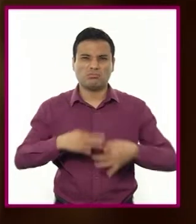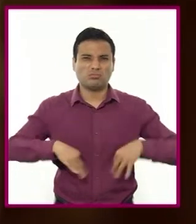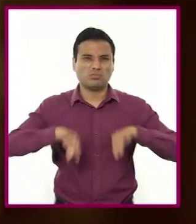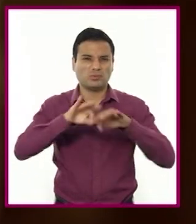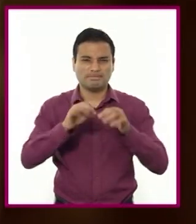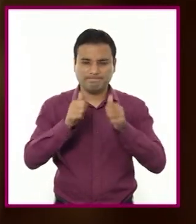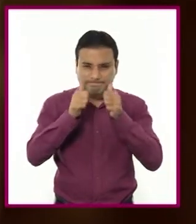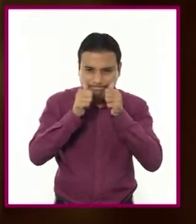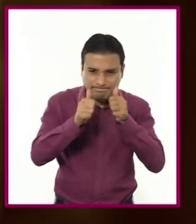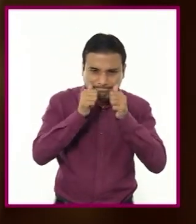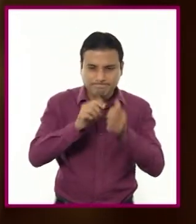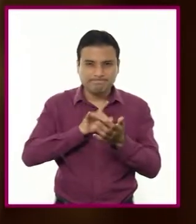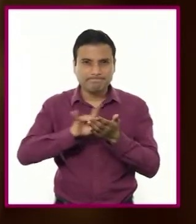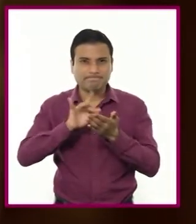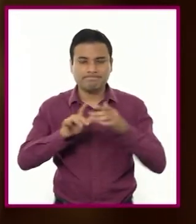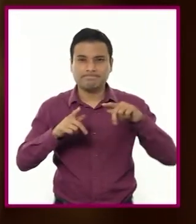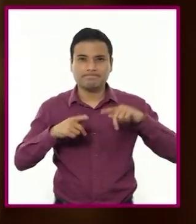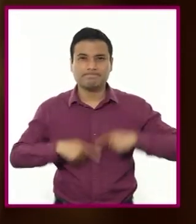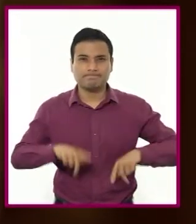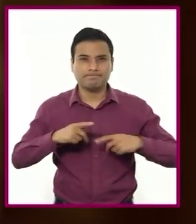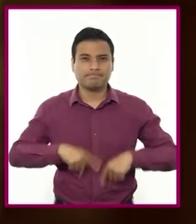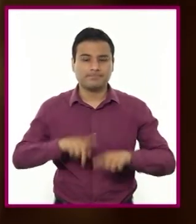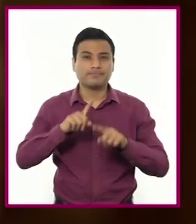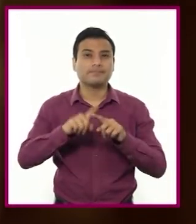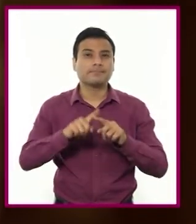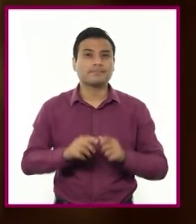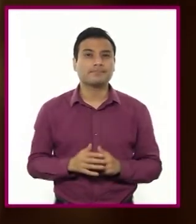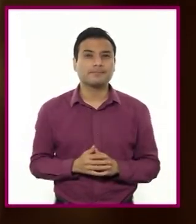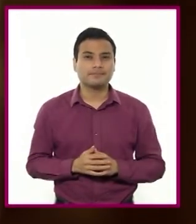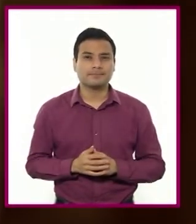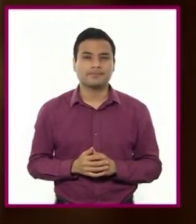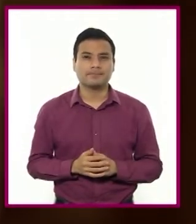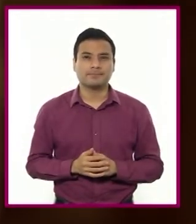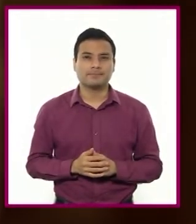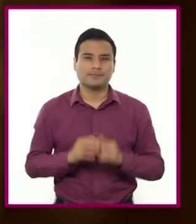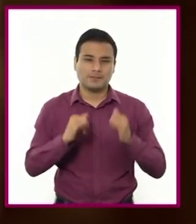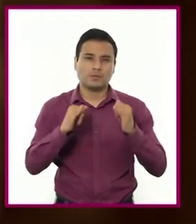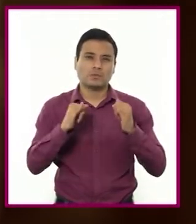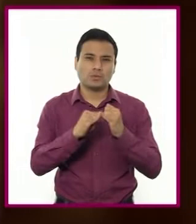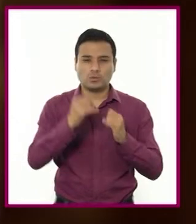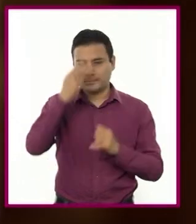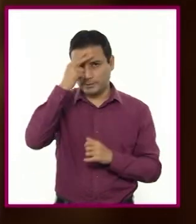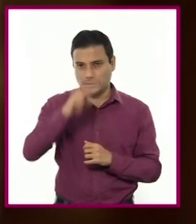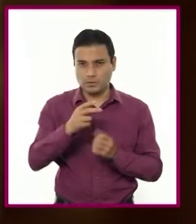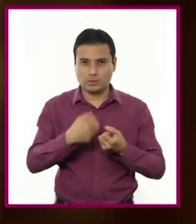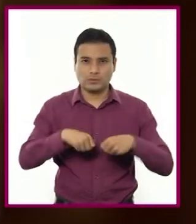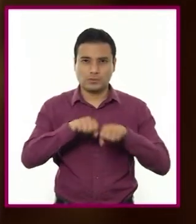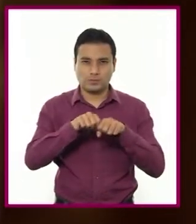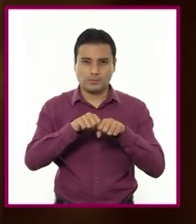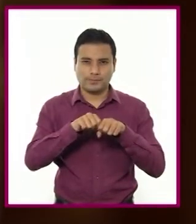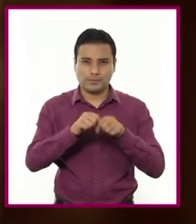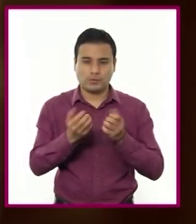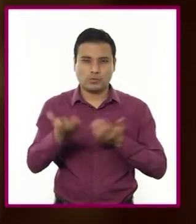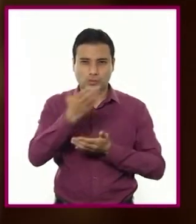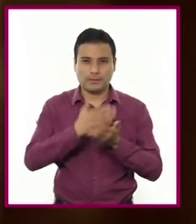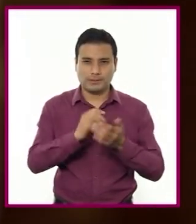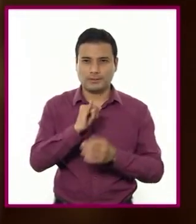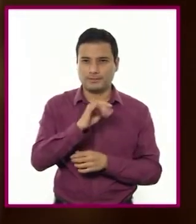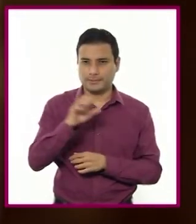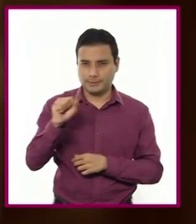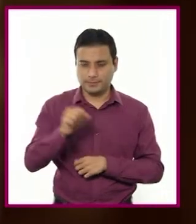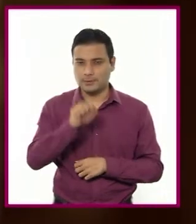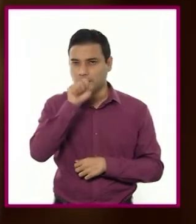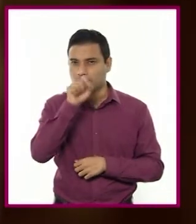atender a grupos amplios de la población son el Instituto Mexicano del Seguro Social, IMSS, y el Instituto